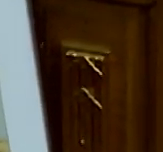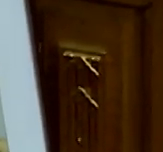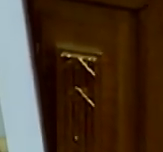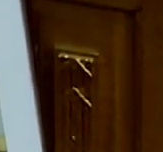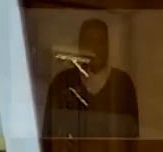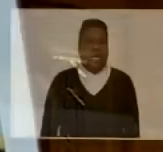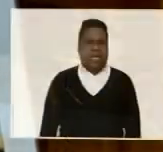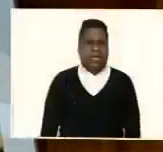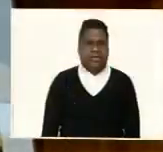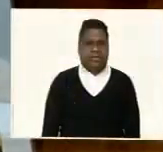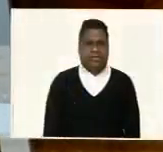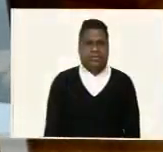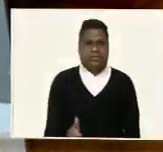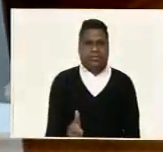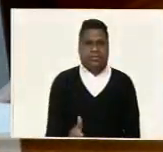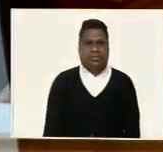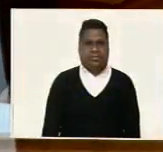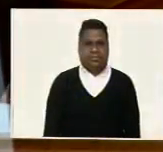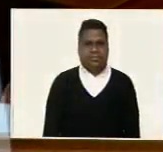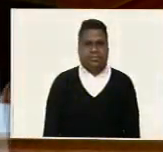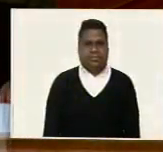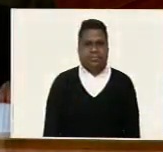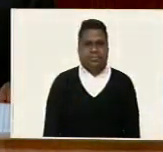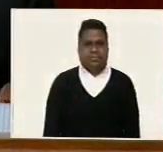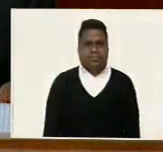La primera parte parecía rock, ¿vale?